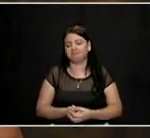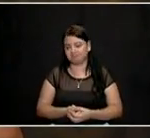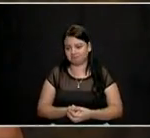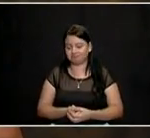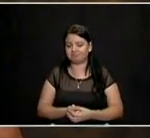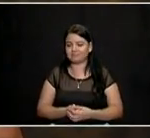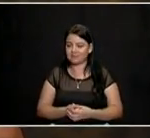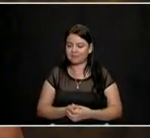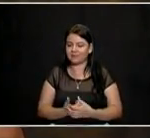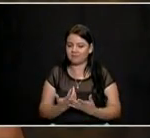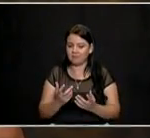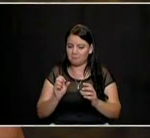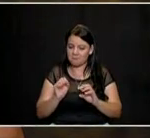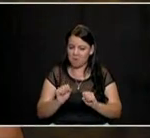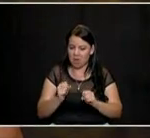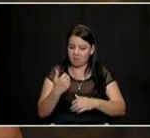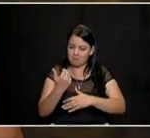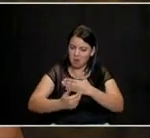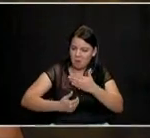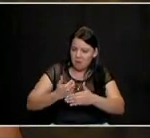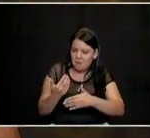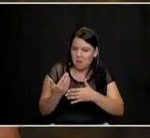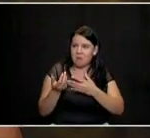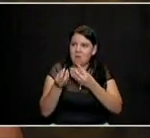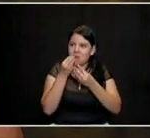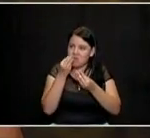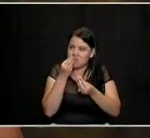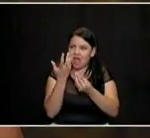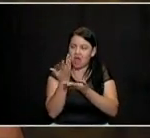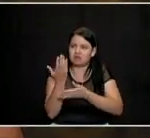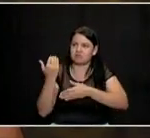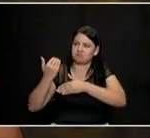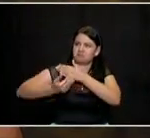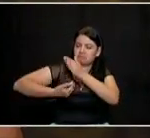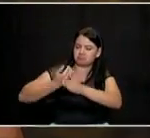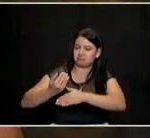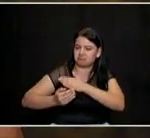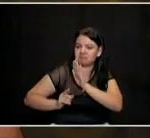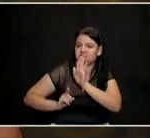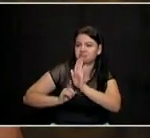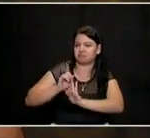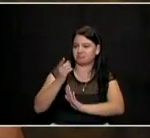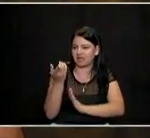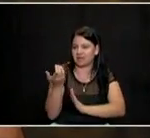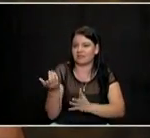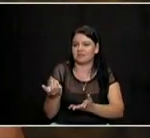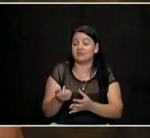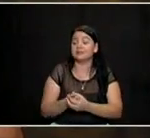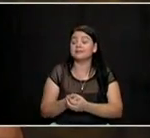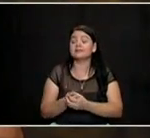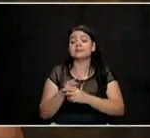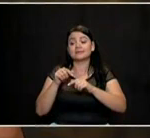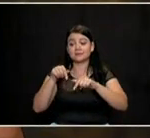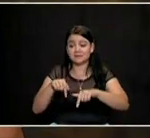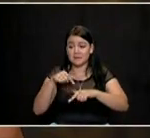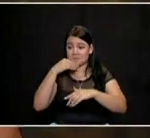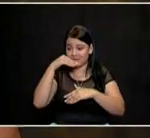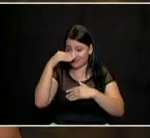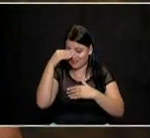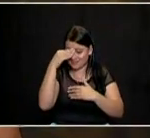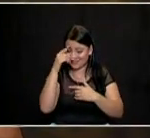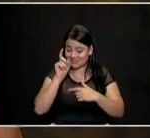permitan un desarrollo saludable medellín a través de los programas y campañas